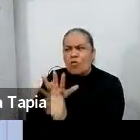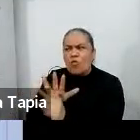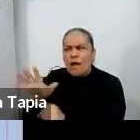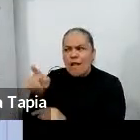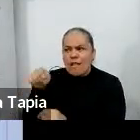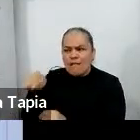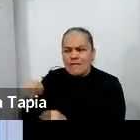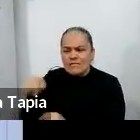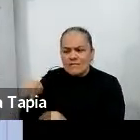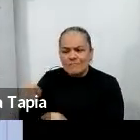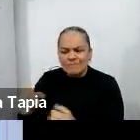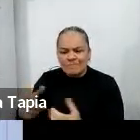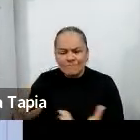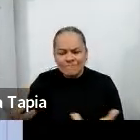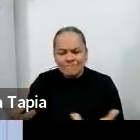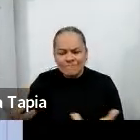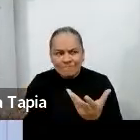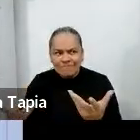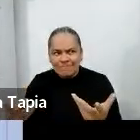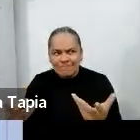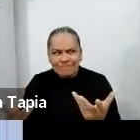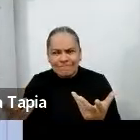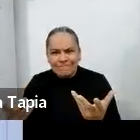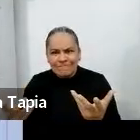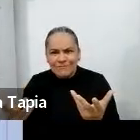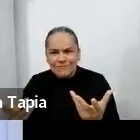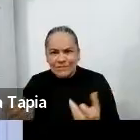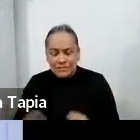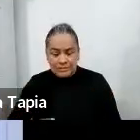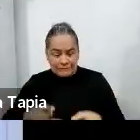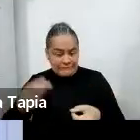correcto, en la intensidad correcta, ¿sí?